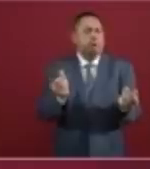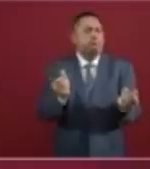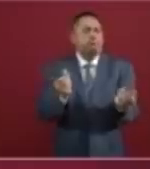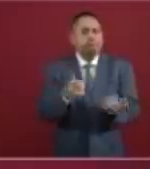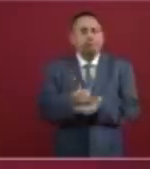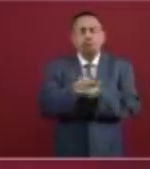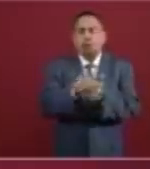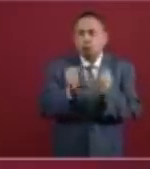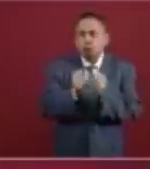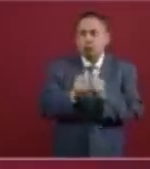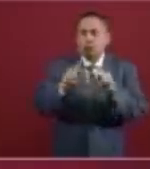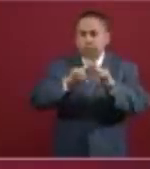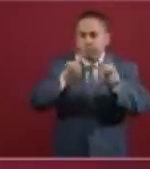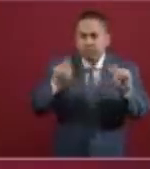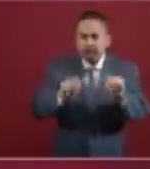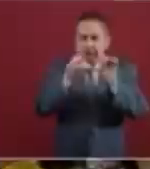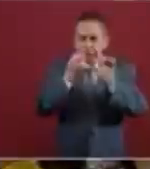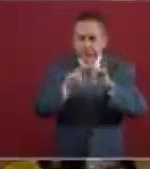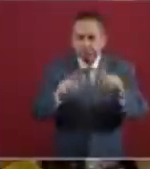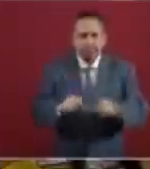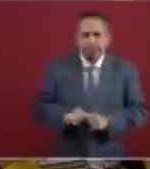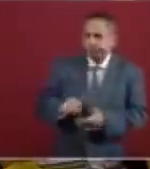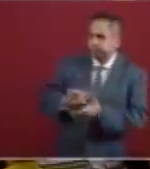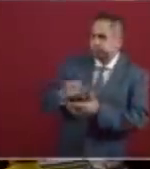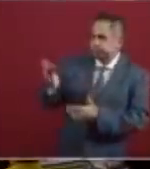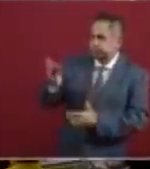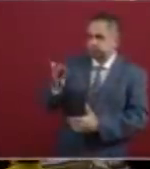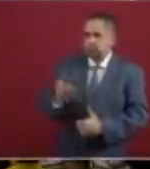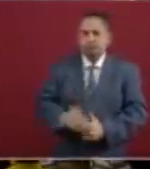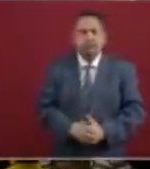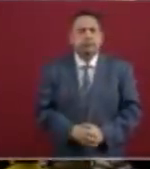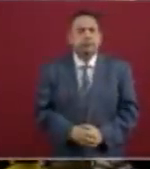por la vía pacífica. Gracias, presidente.